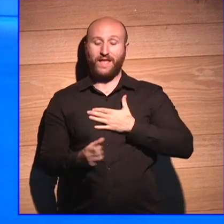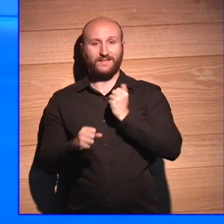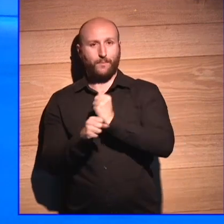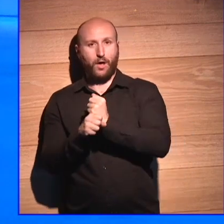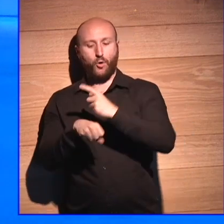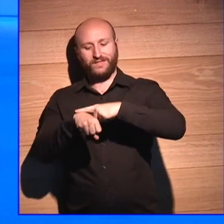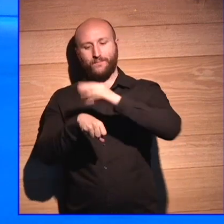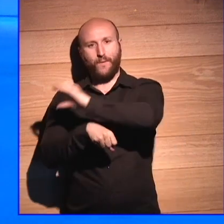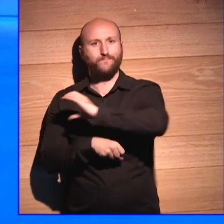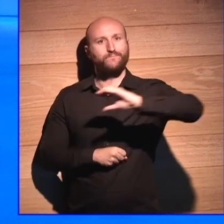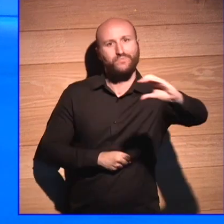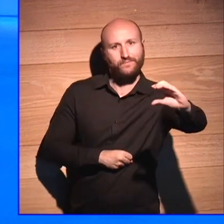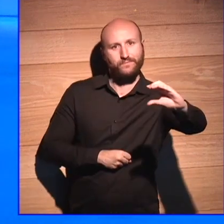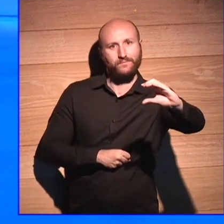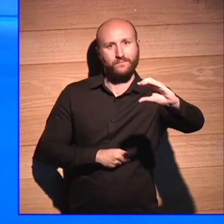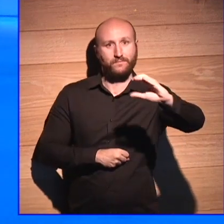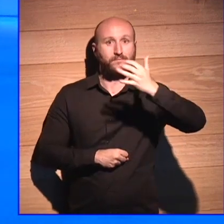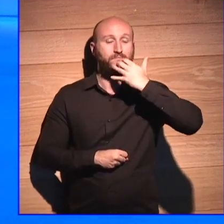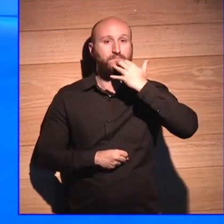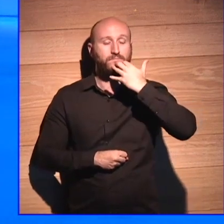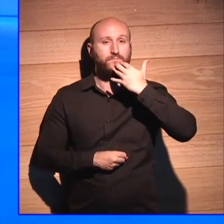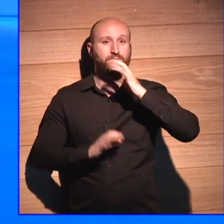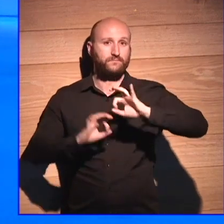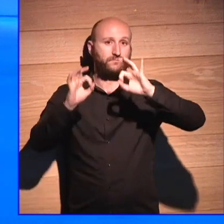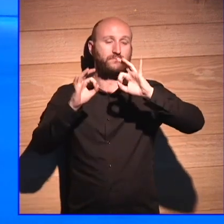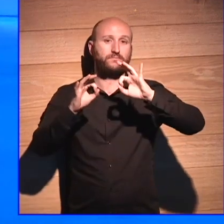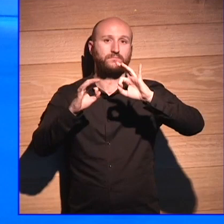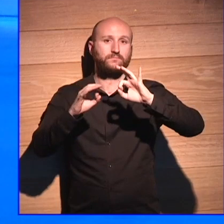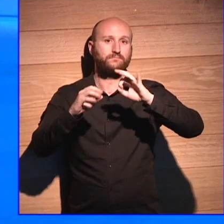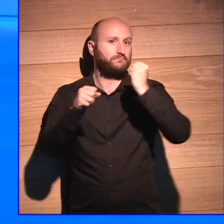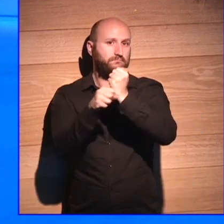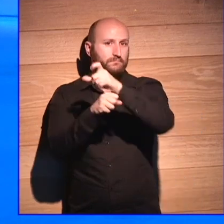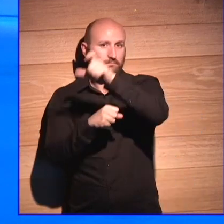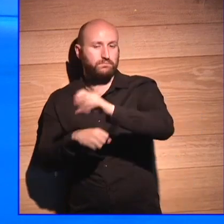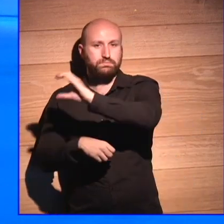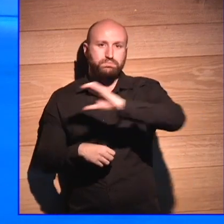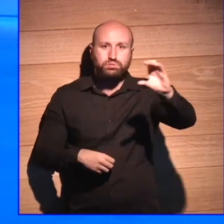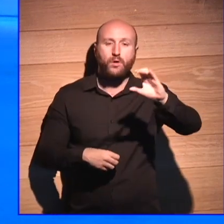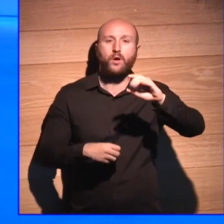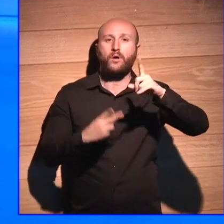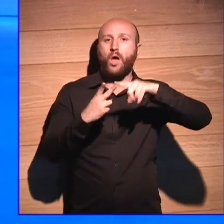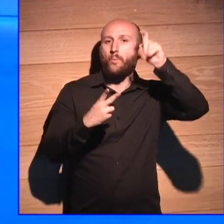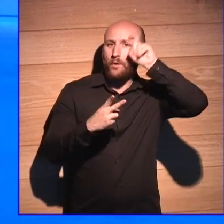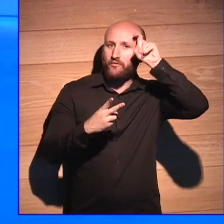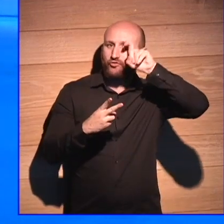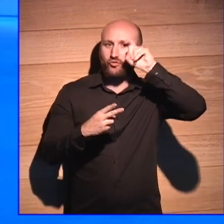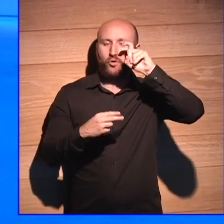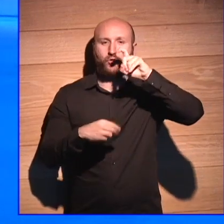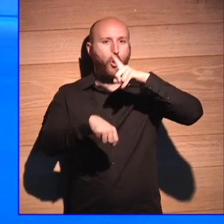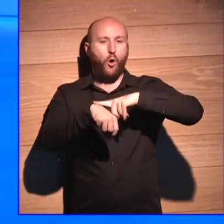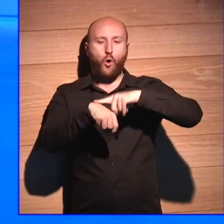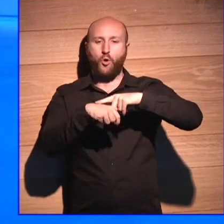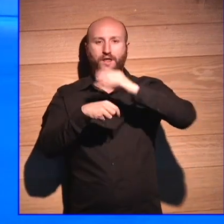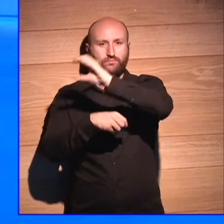Por ejemplo, pues un lampista ofrece horas de lampistería, un profesor de matemáticas ofrece horas de profesor